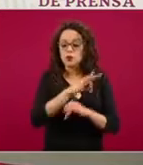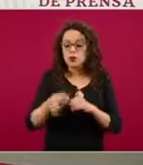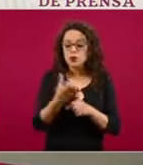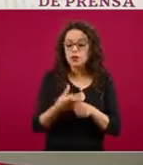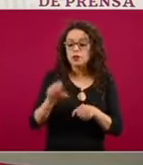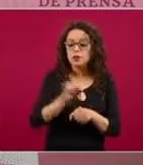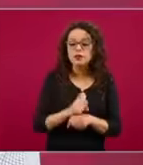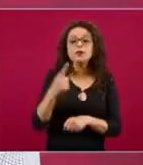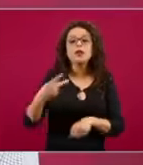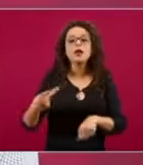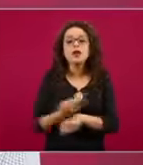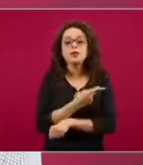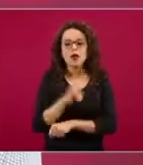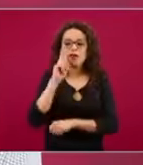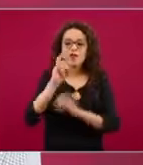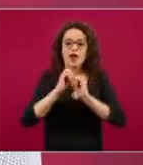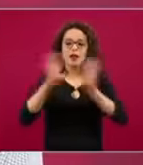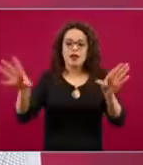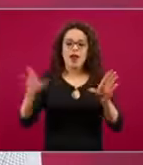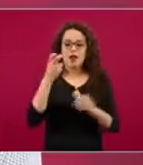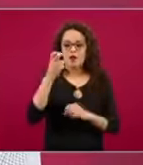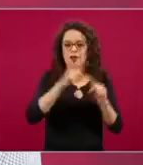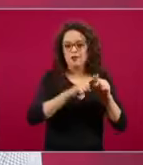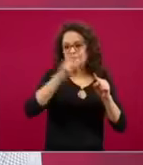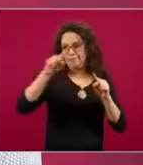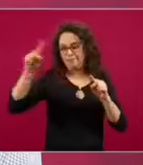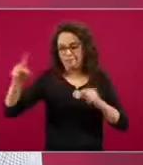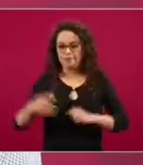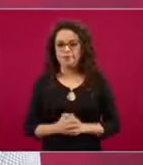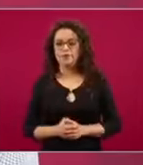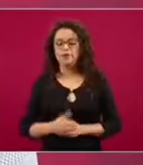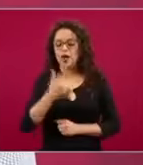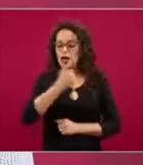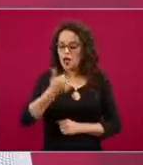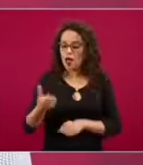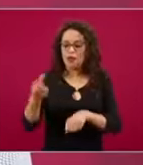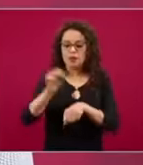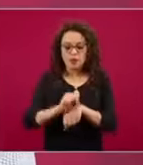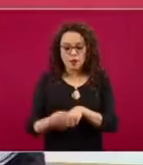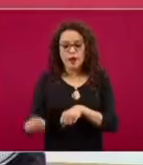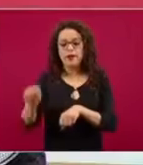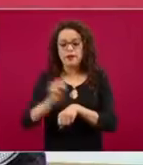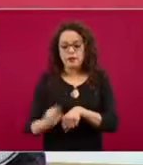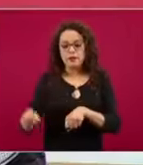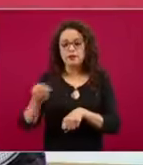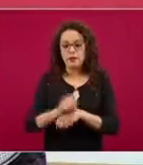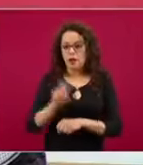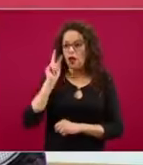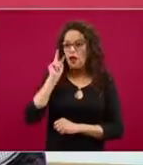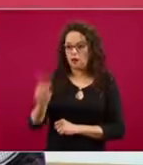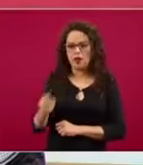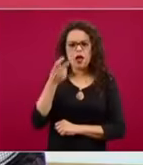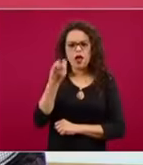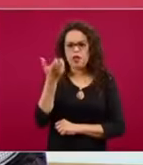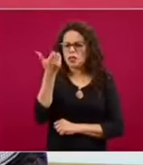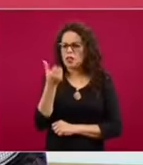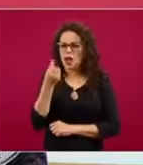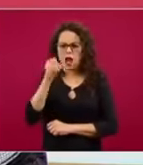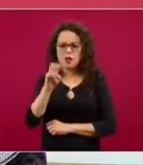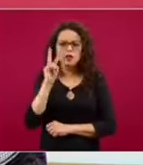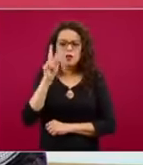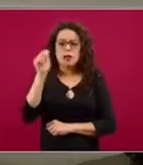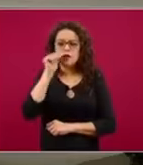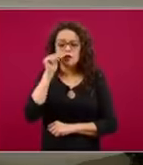entonces, ¿esto qué nos quiere decir? Que cada vez y cada semana que va pasando, y esto lo hemos visto prácticamente desde que inició la epidemia,